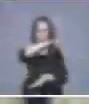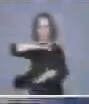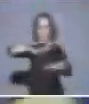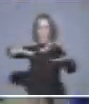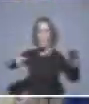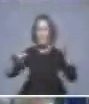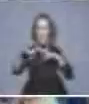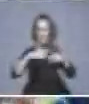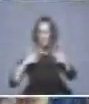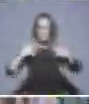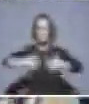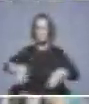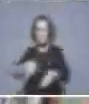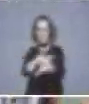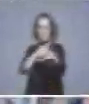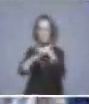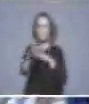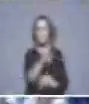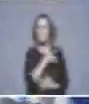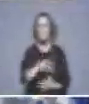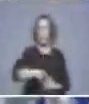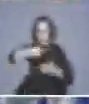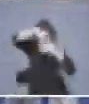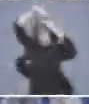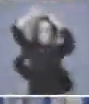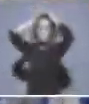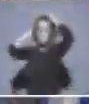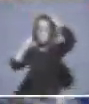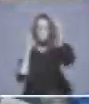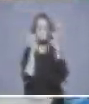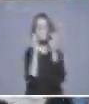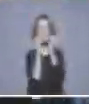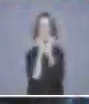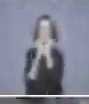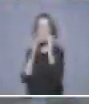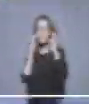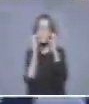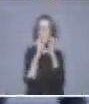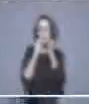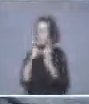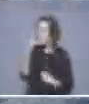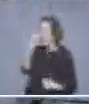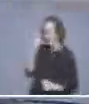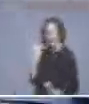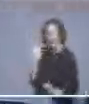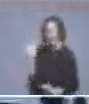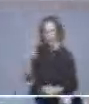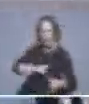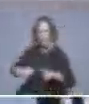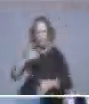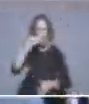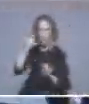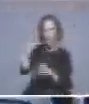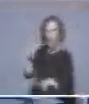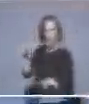Bien trajeado con guantes blancos, engominado y sin afeitar. Recuerda algún director de